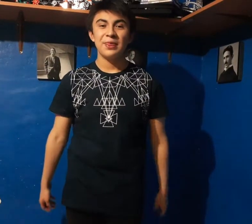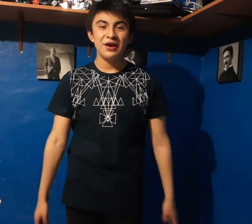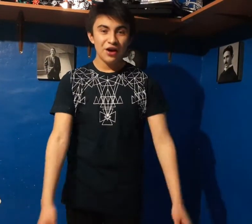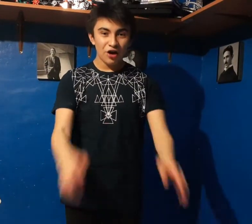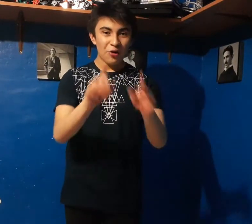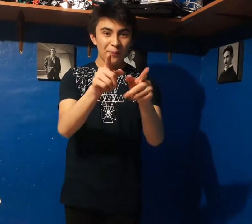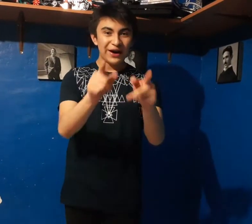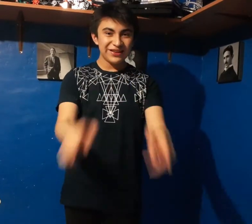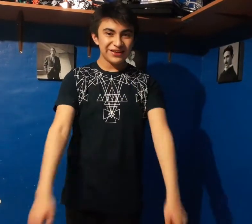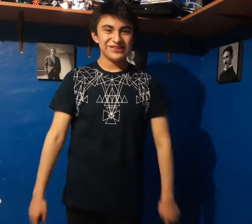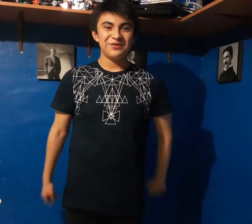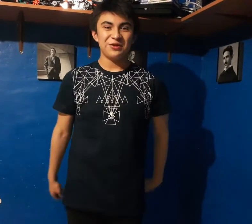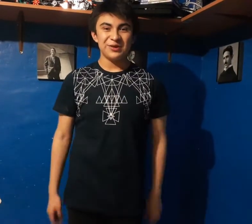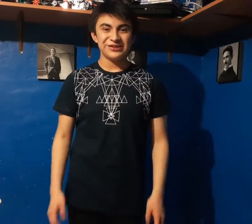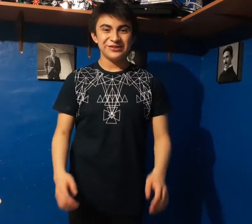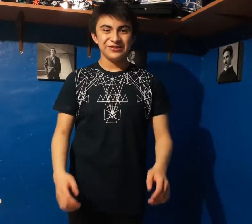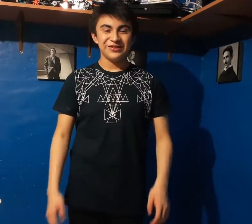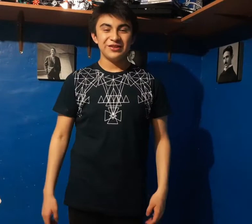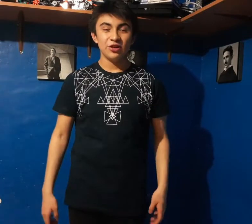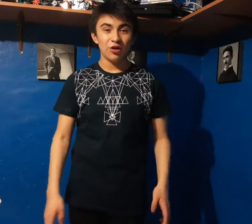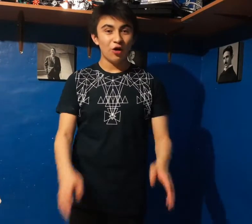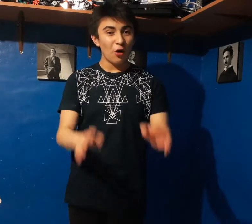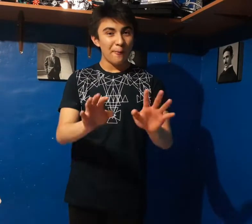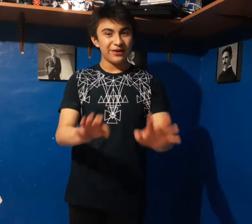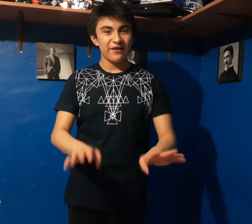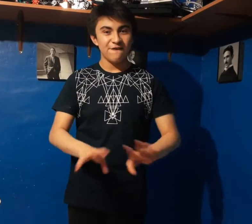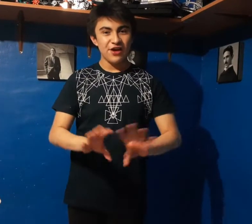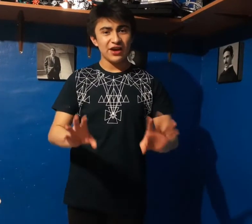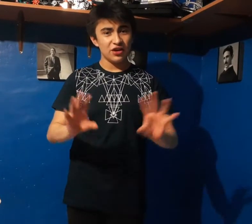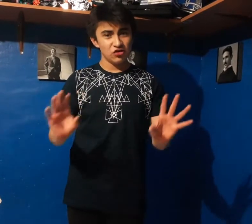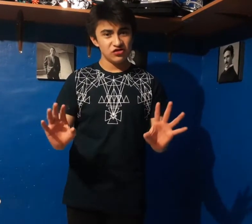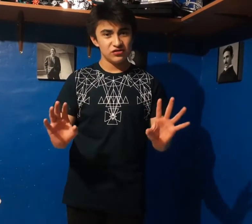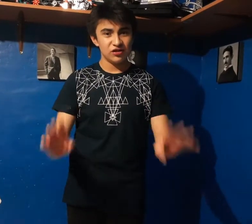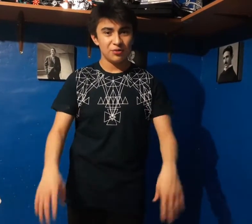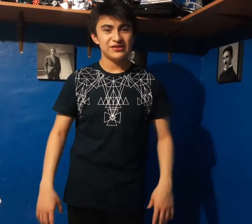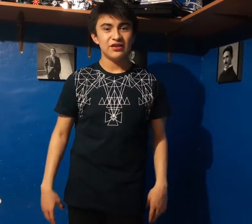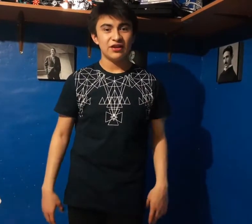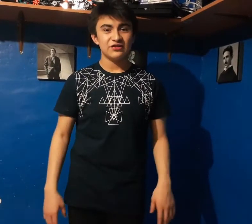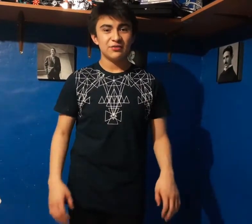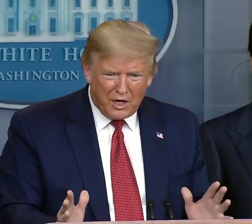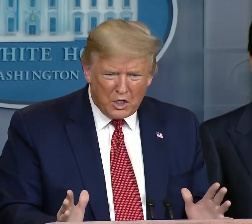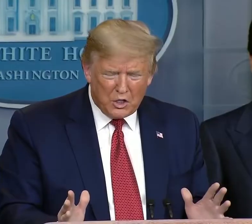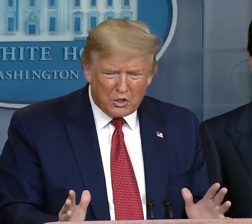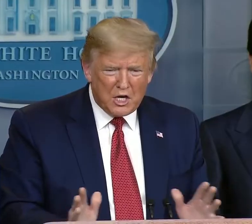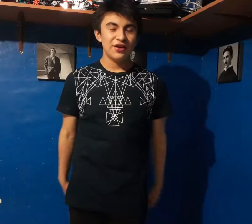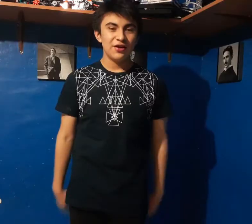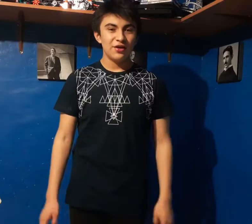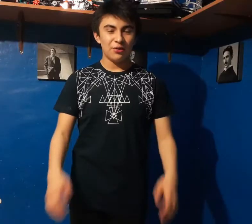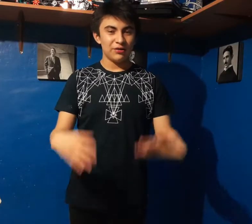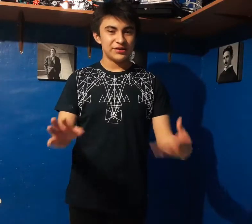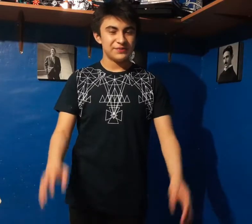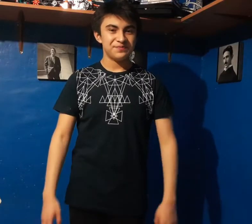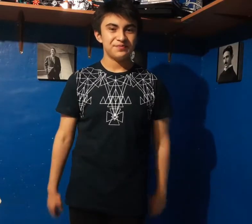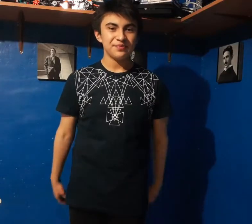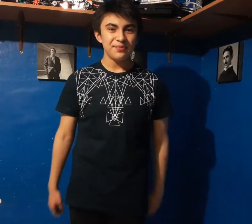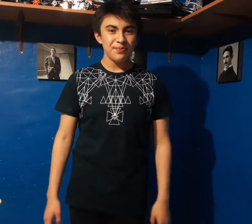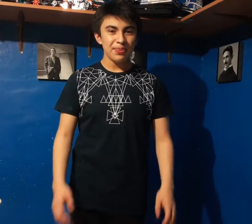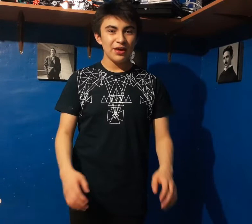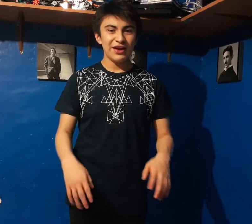sabemos. Compartan esta información. No compartan fake news, como dice Donald Trump. Fake news. O algo